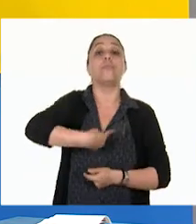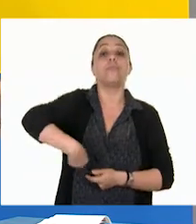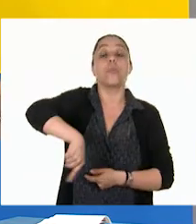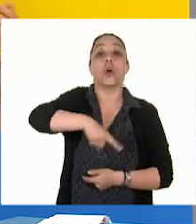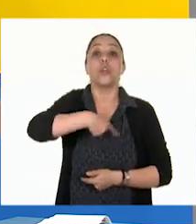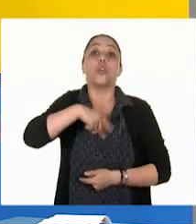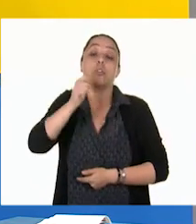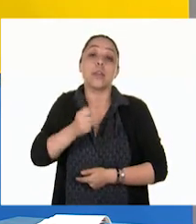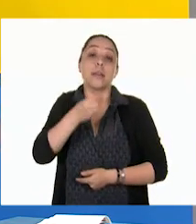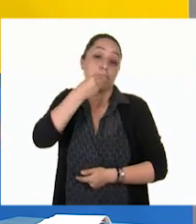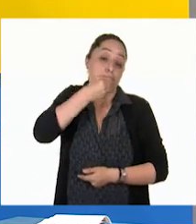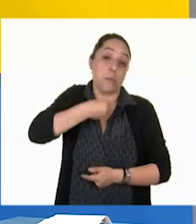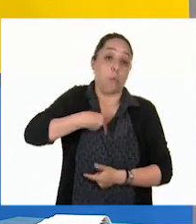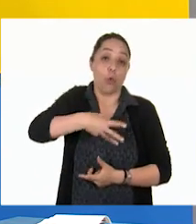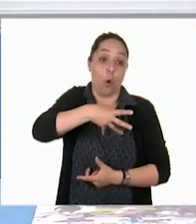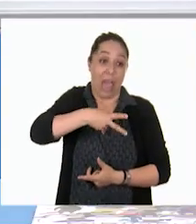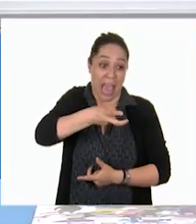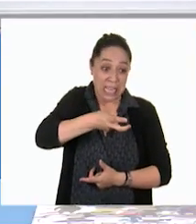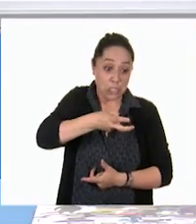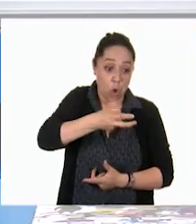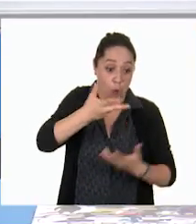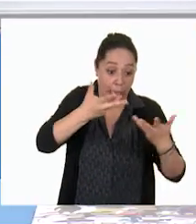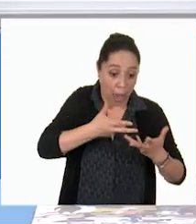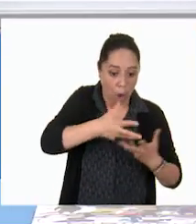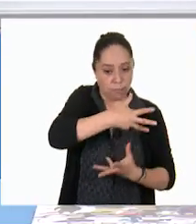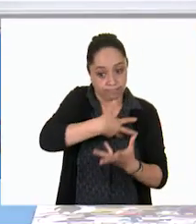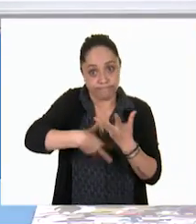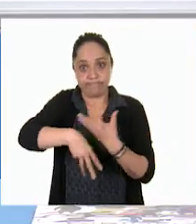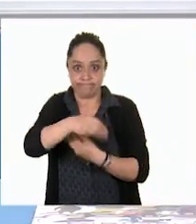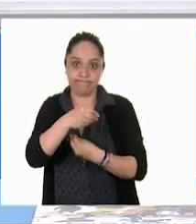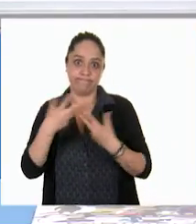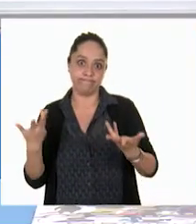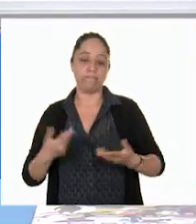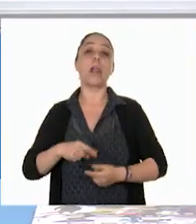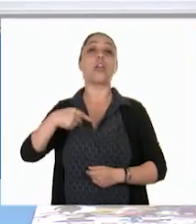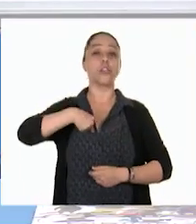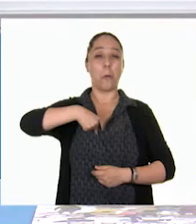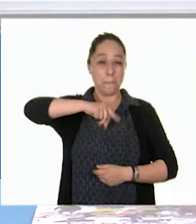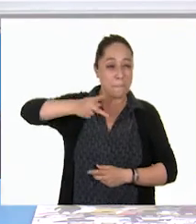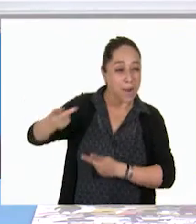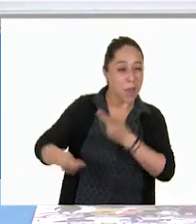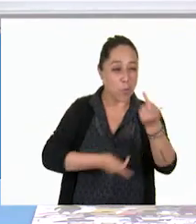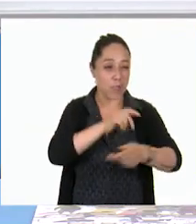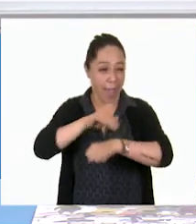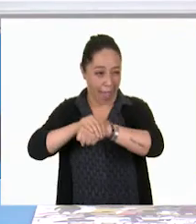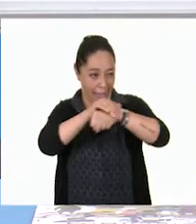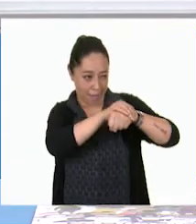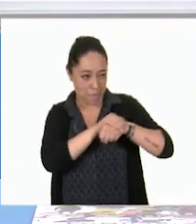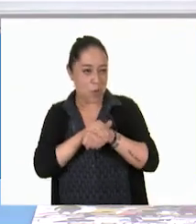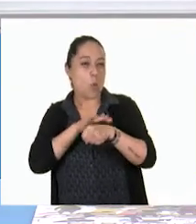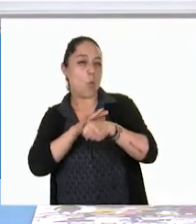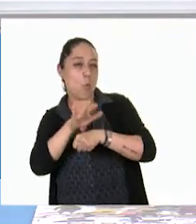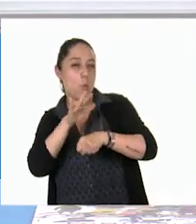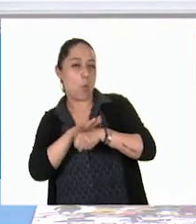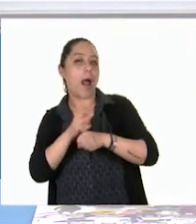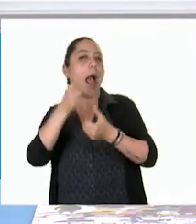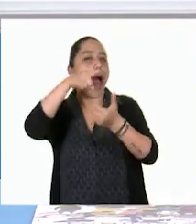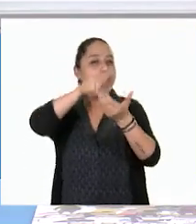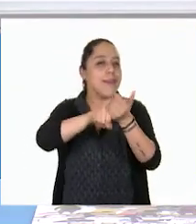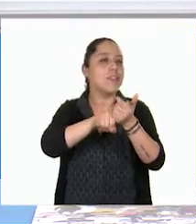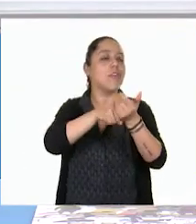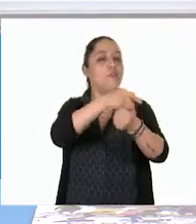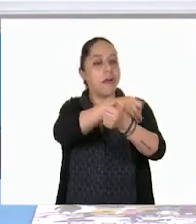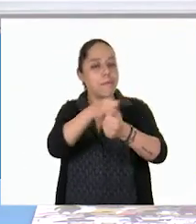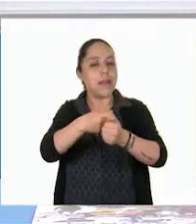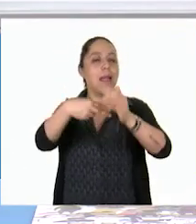pagar las consecuencias. Uy. Maestra, yo les pregunté a mis amigas y amigos cuáles son las normas que tienen en su familia y